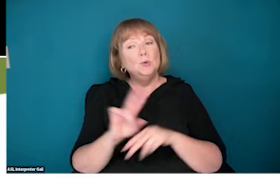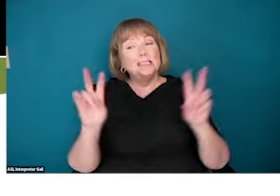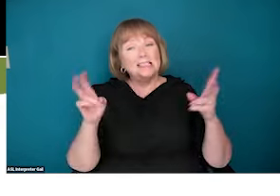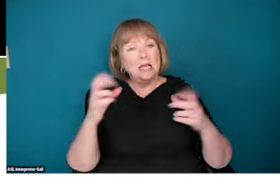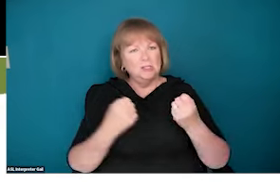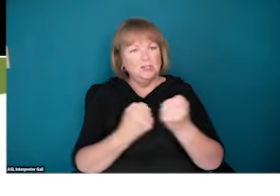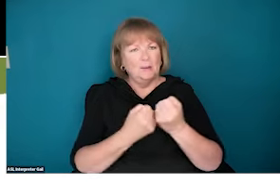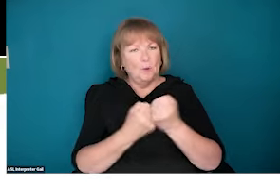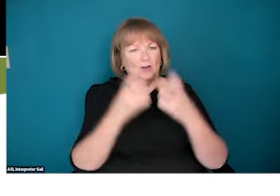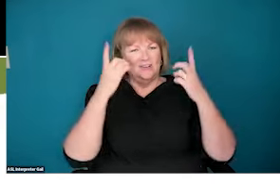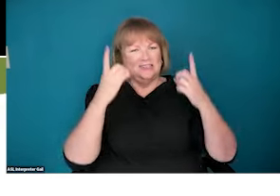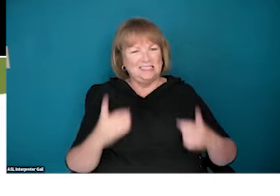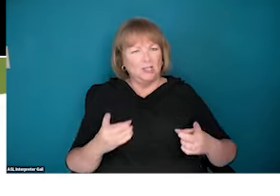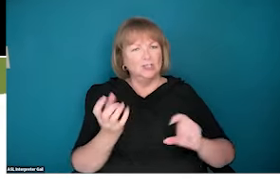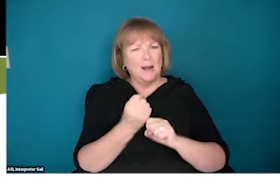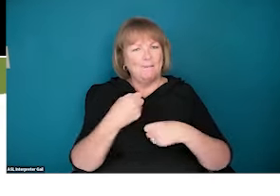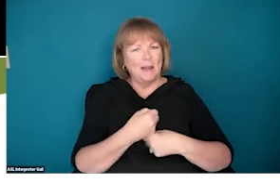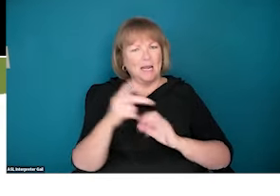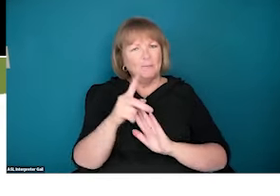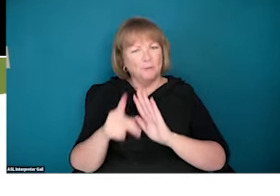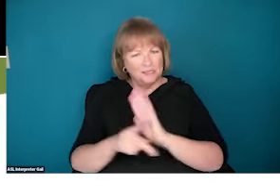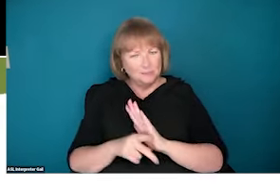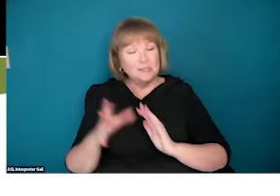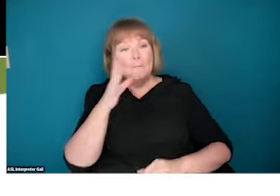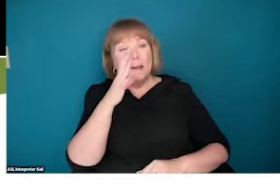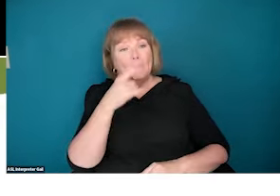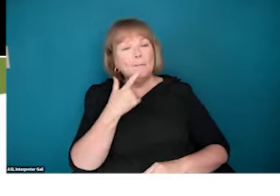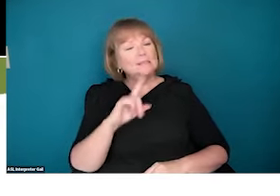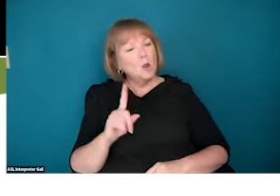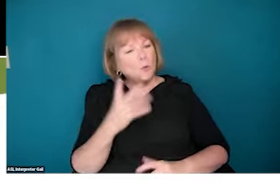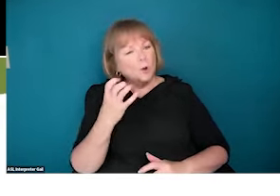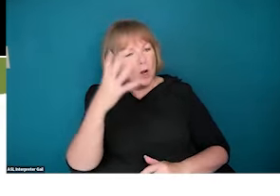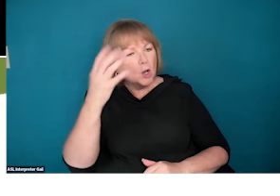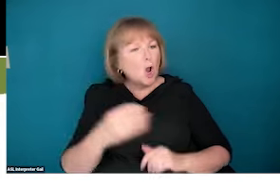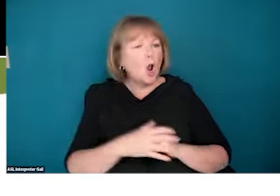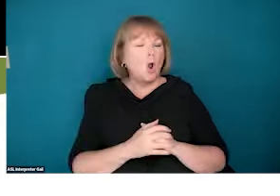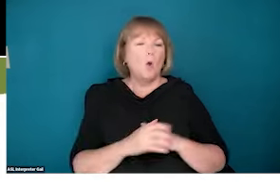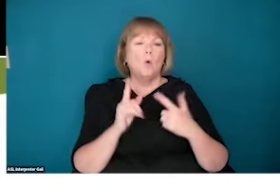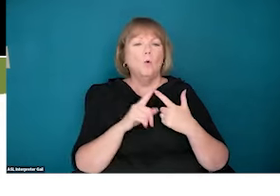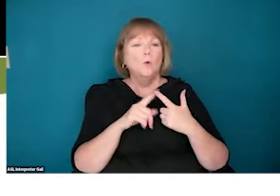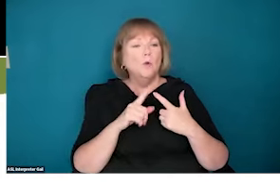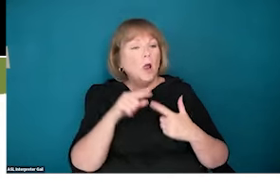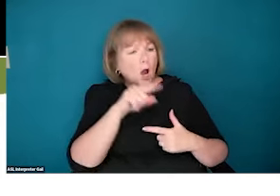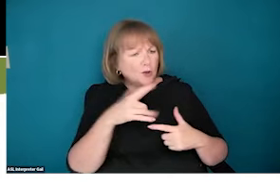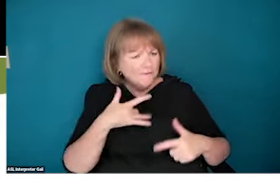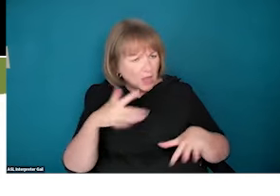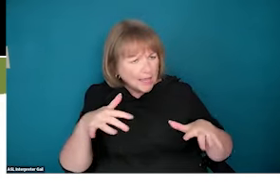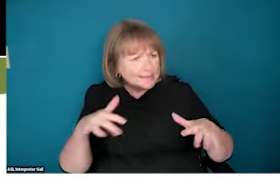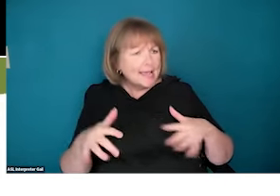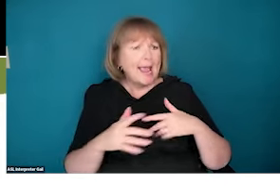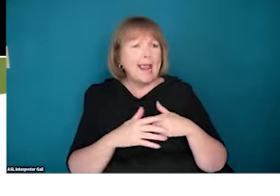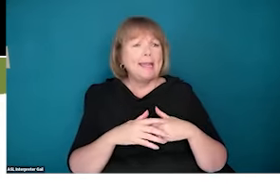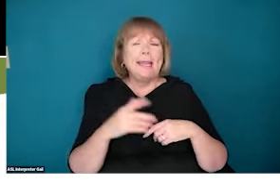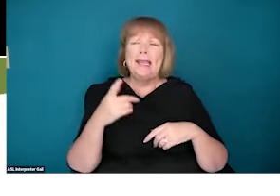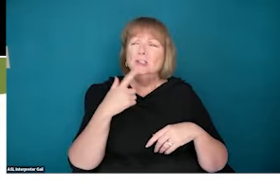hijos. Y mi mamá tiene y se liga por principios de toma de decisiones en